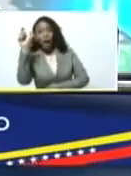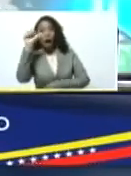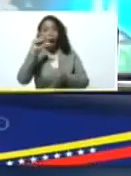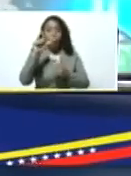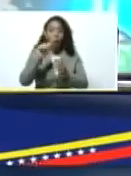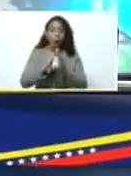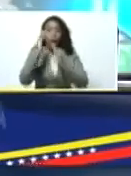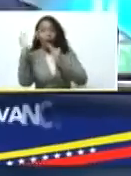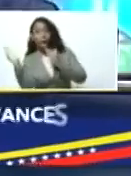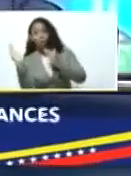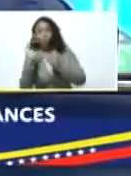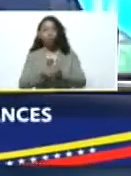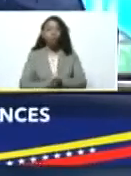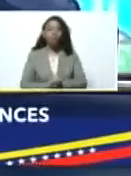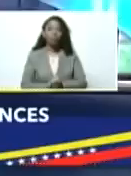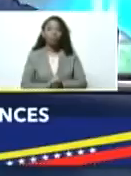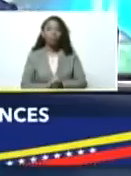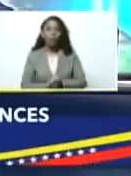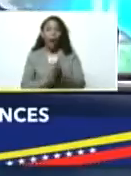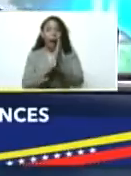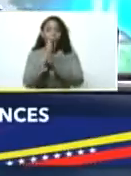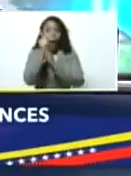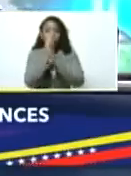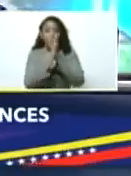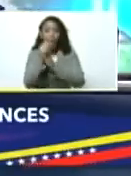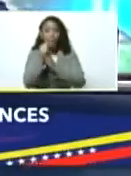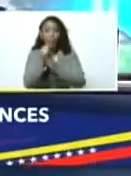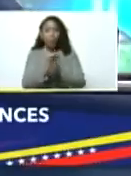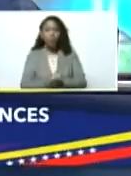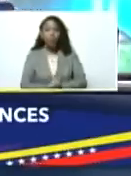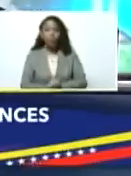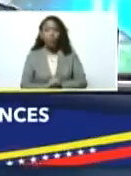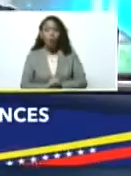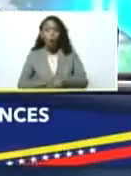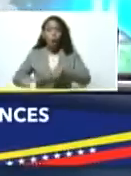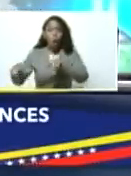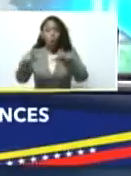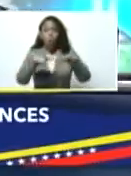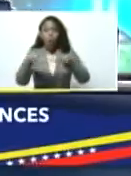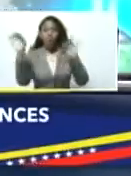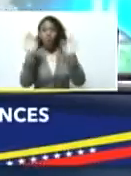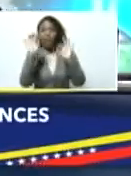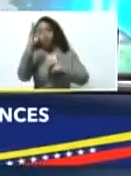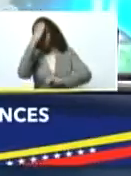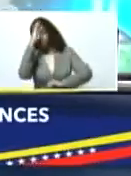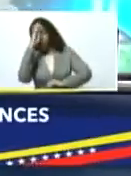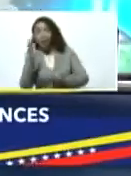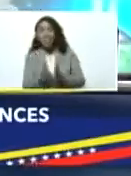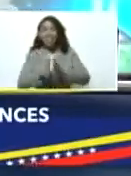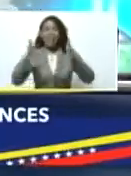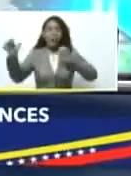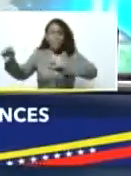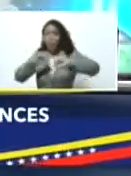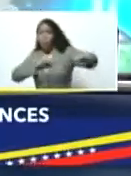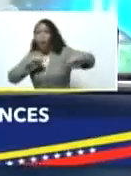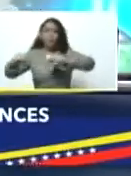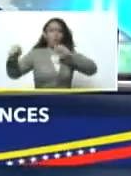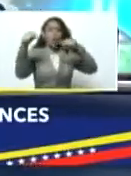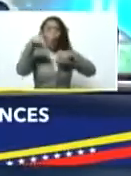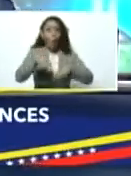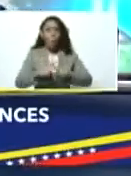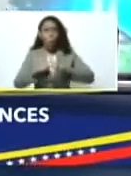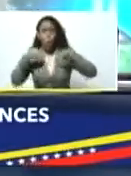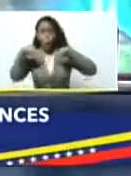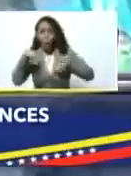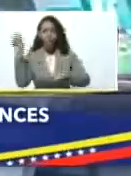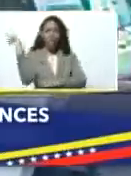lado. El emprendimiento, sin lugar a dudas, es un gran motor hoy por hoy de